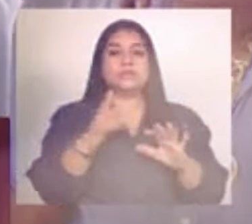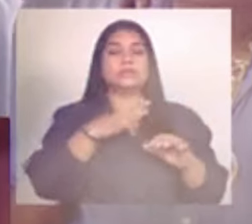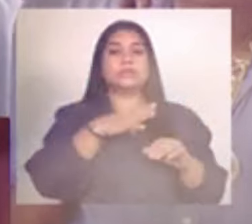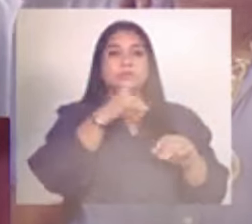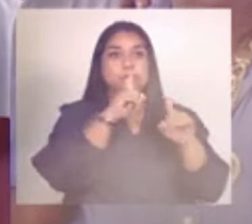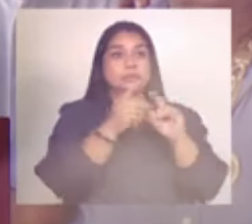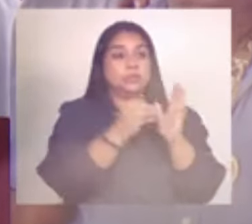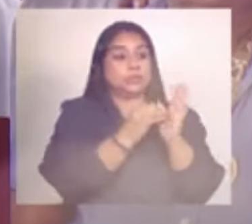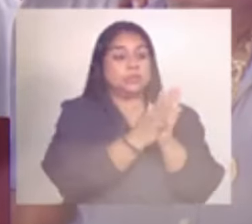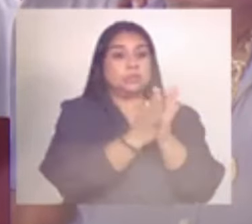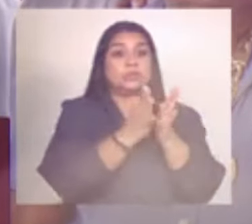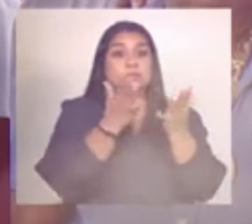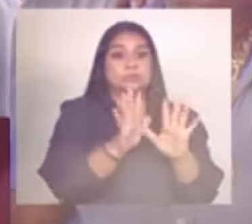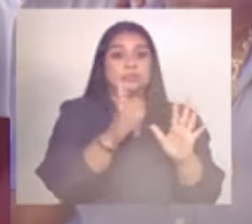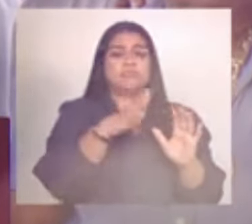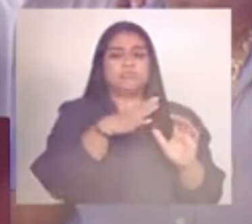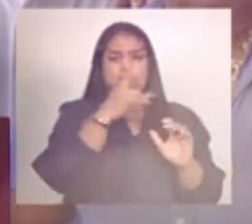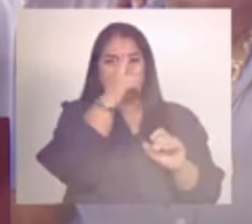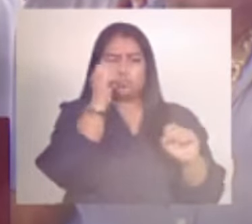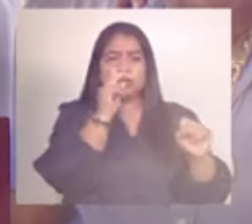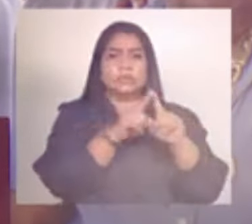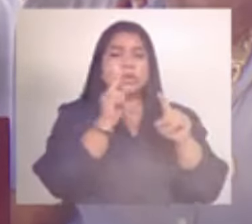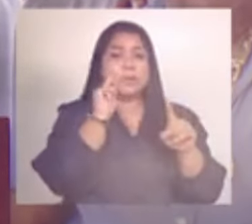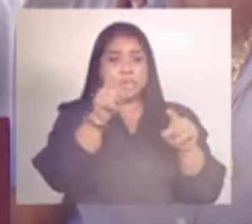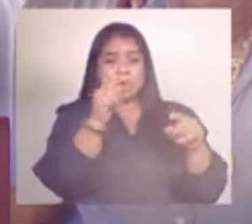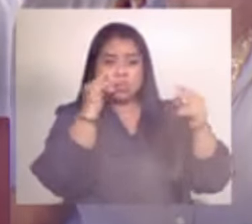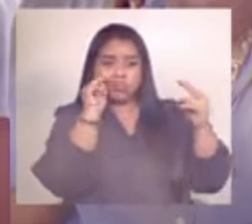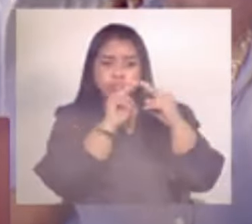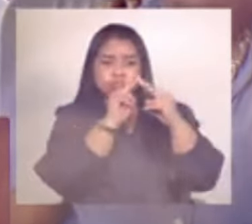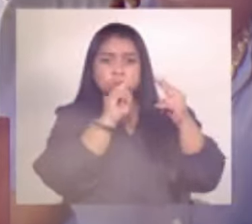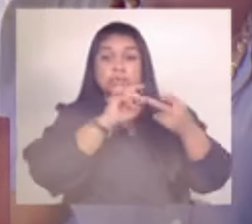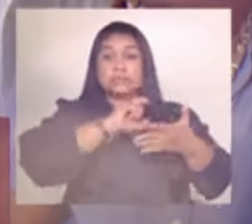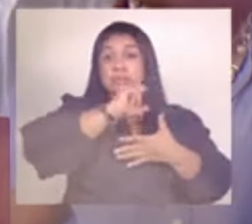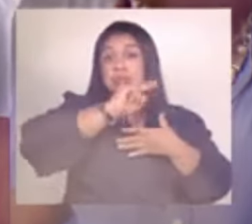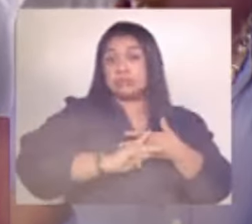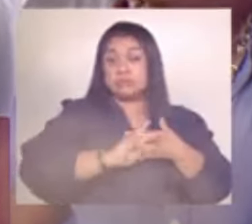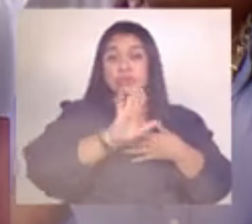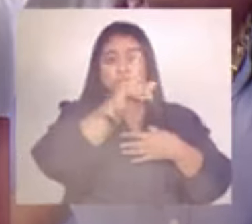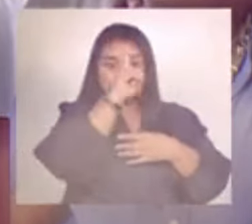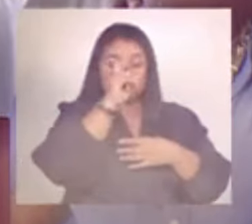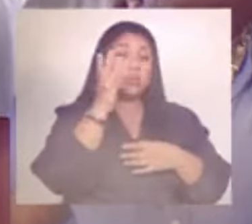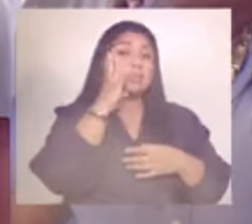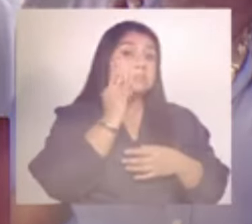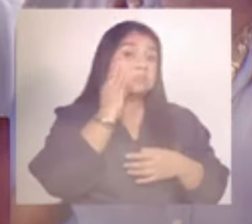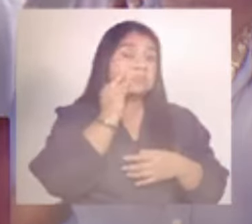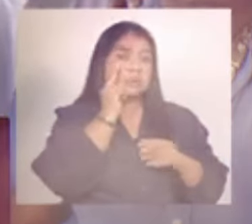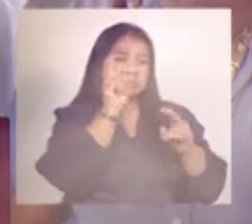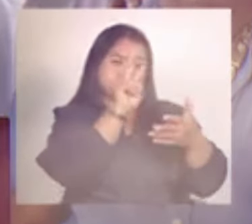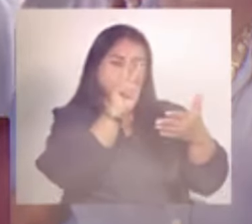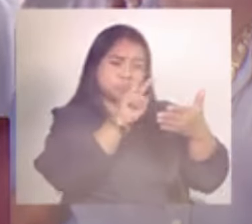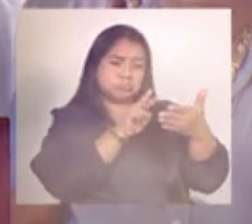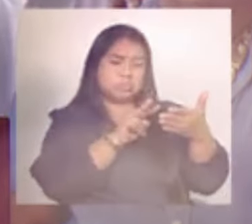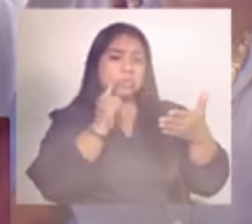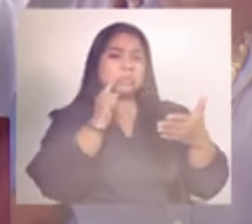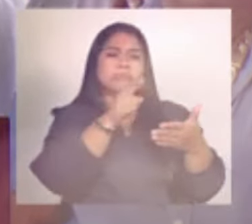consistió en, por un lado, conocer su currículum y sus trayectorias, y por el otro lado,